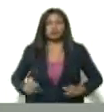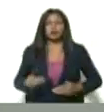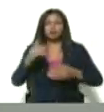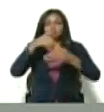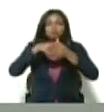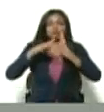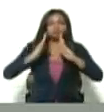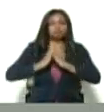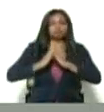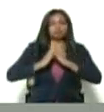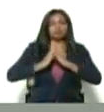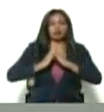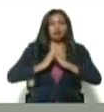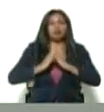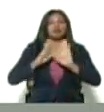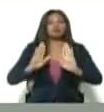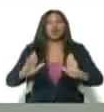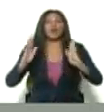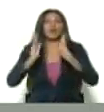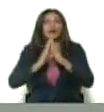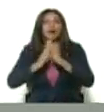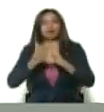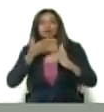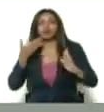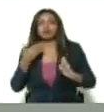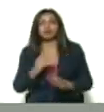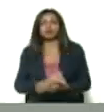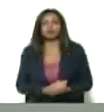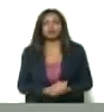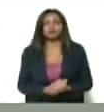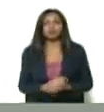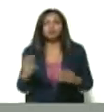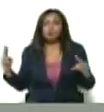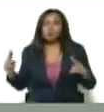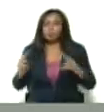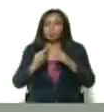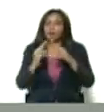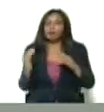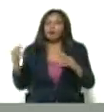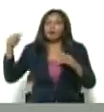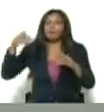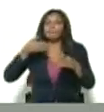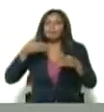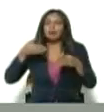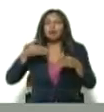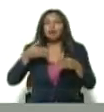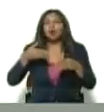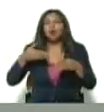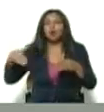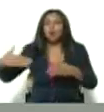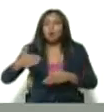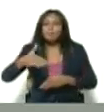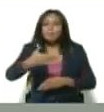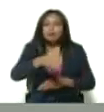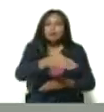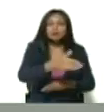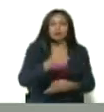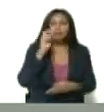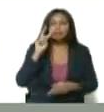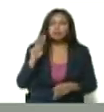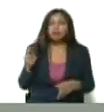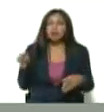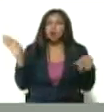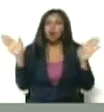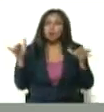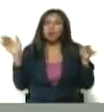porque la mitad de los humanos se guardaron, entonces aparecen los delfines, aparecen los peces, aparecen los pájaros en los jardines, aparecen los